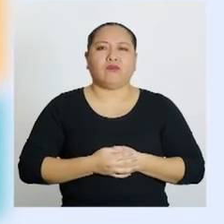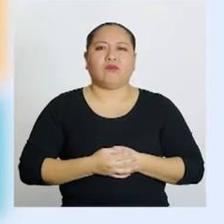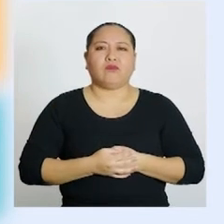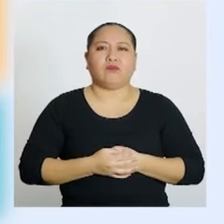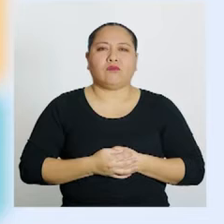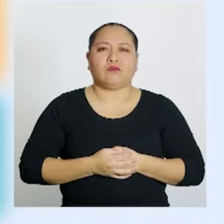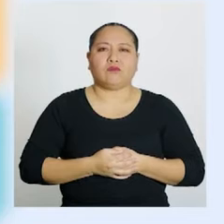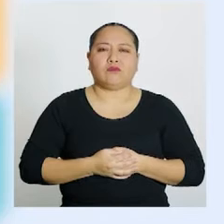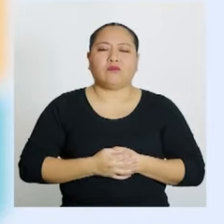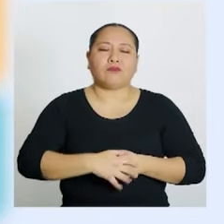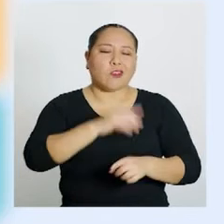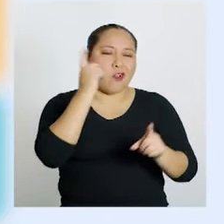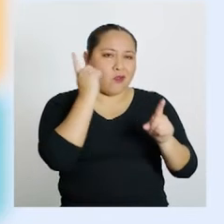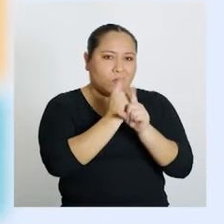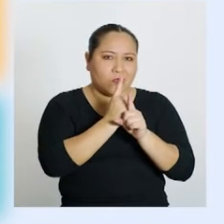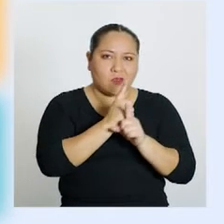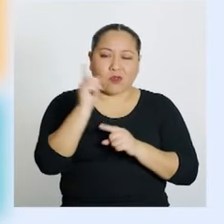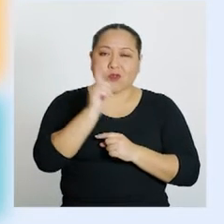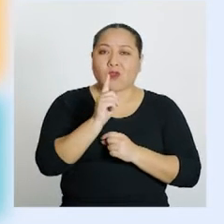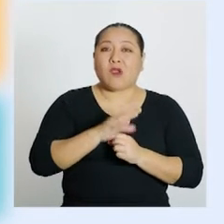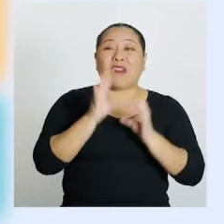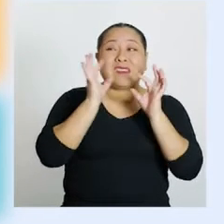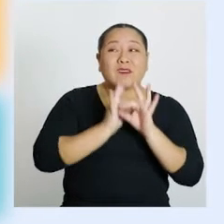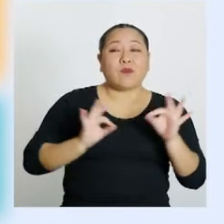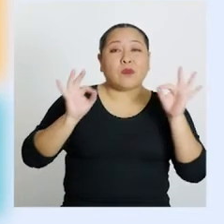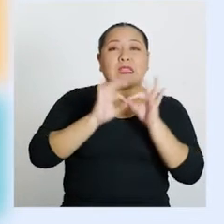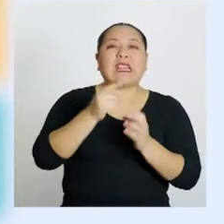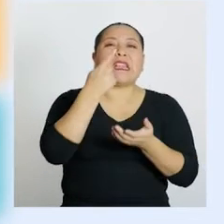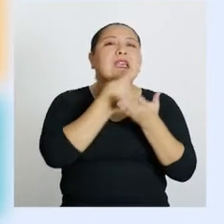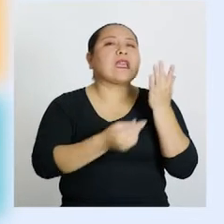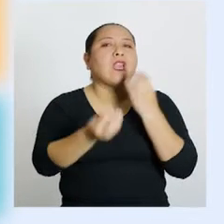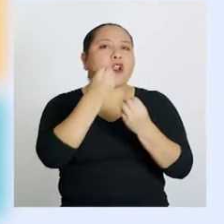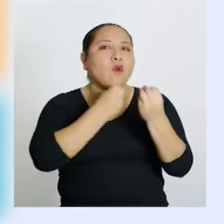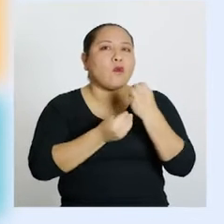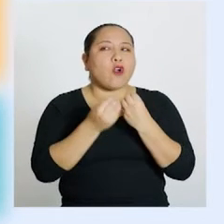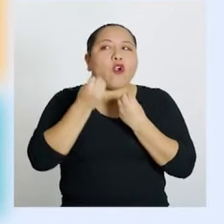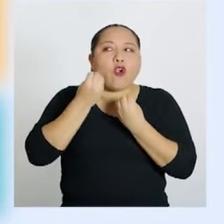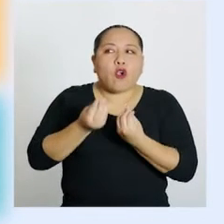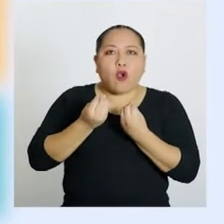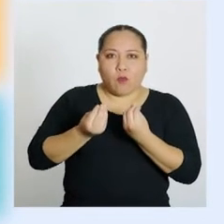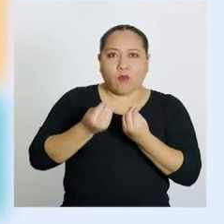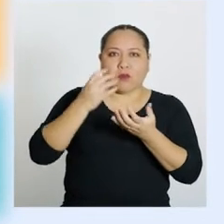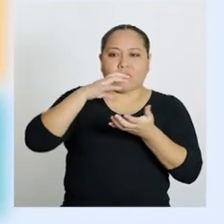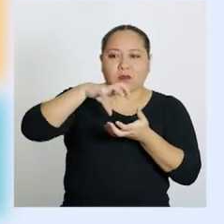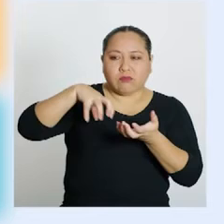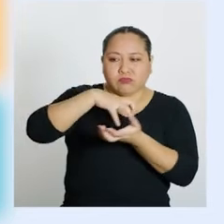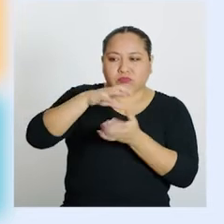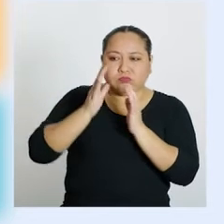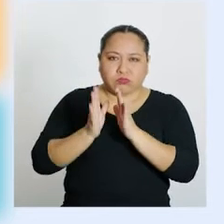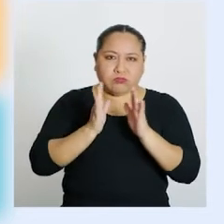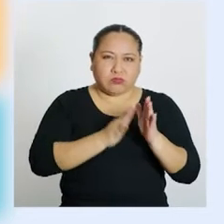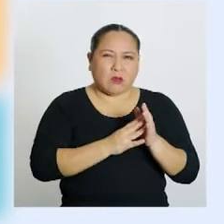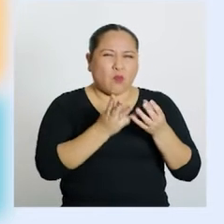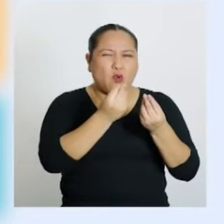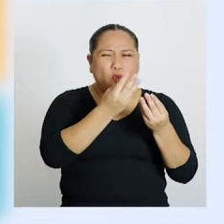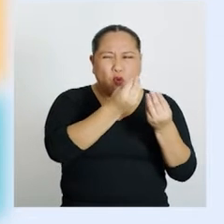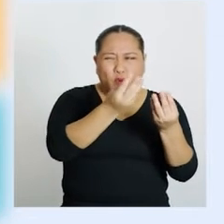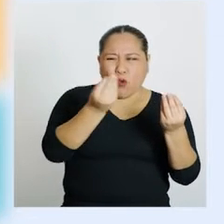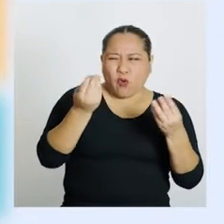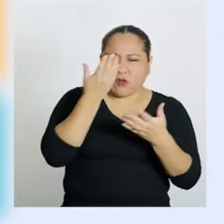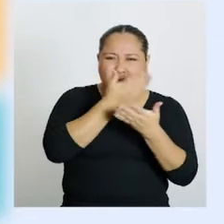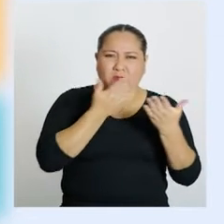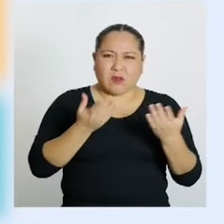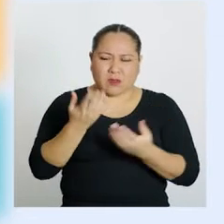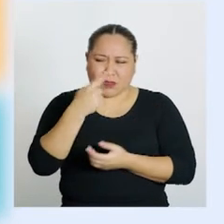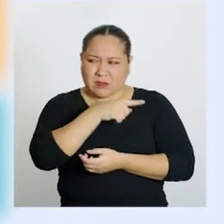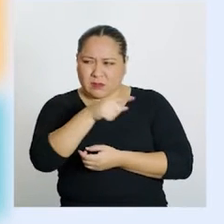ultraprocesados. Exacto. No solo importa qué comemos, sino cómo lo preparamos. Teniendo tanta variedad de